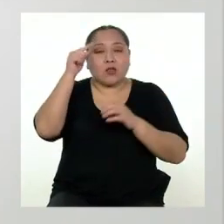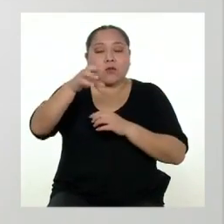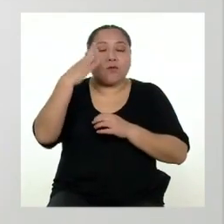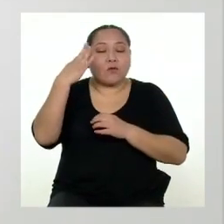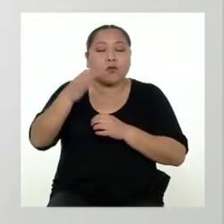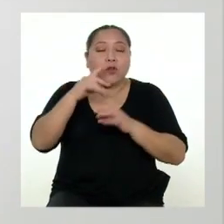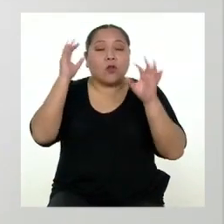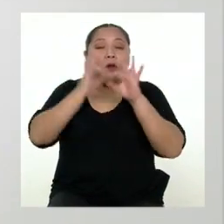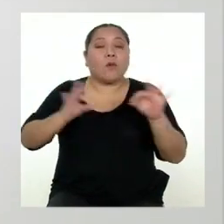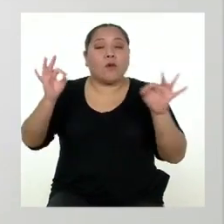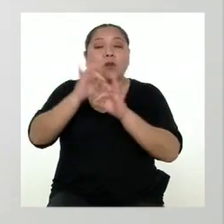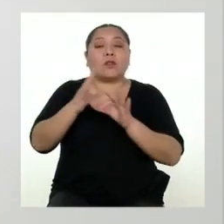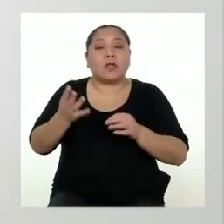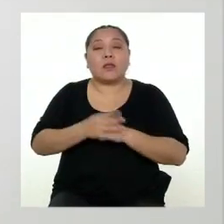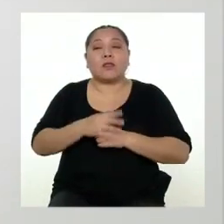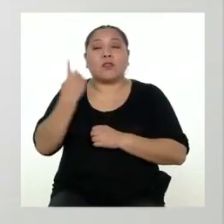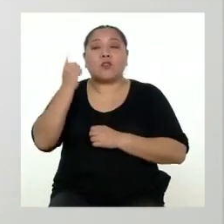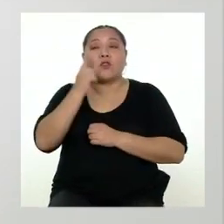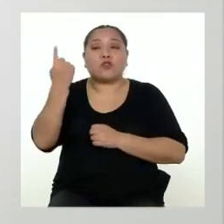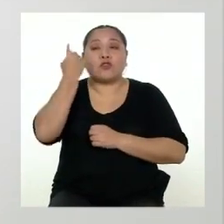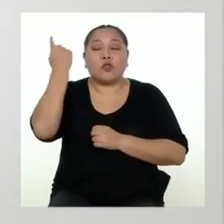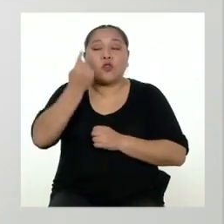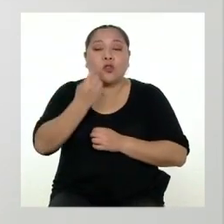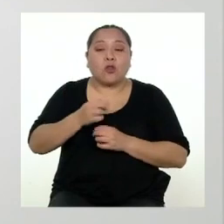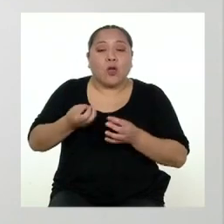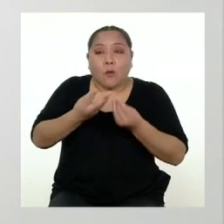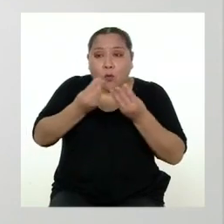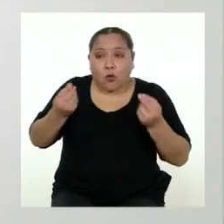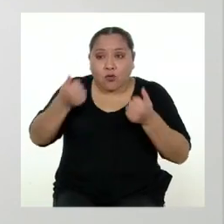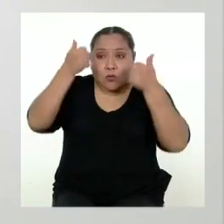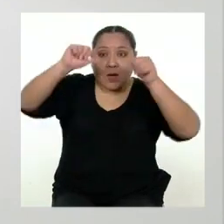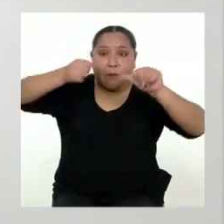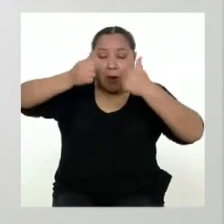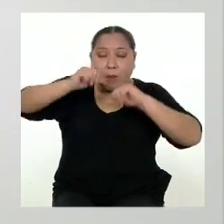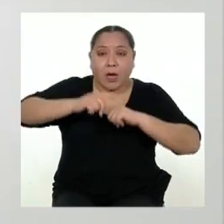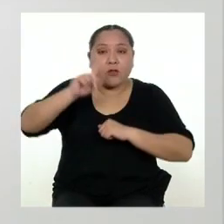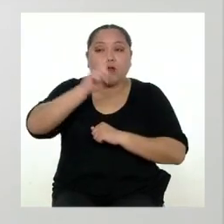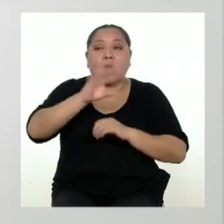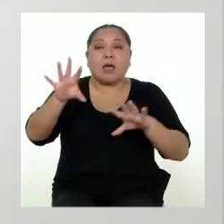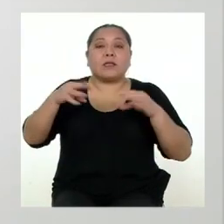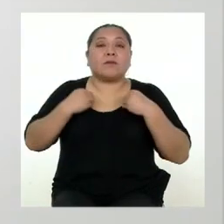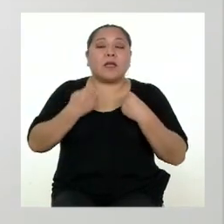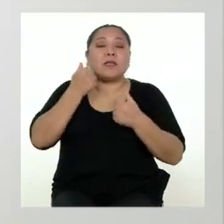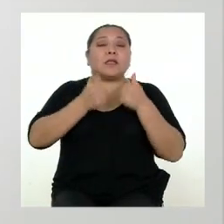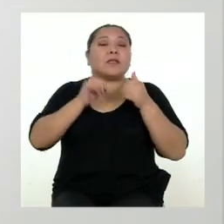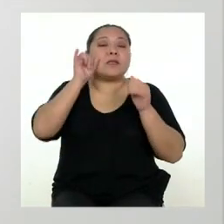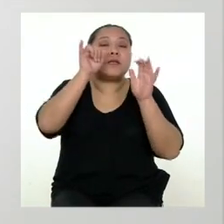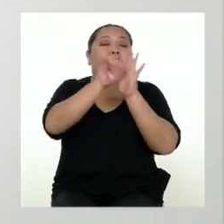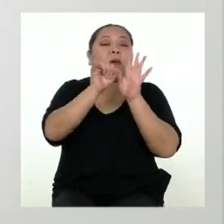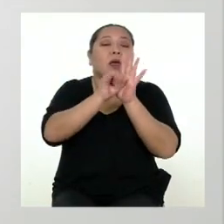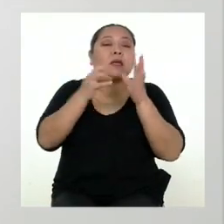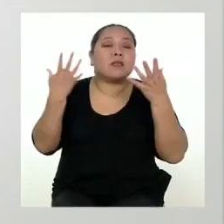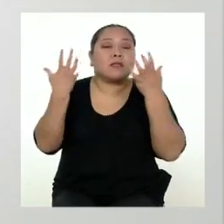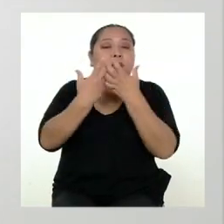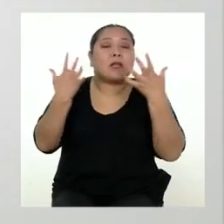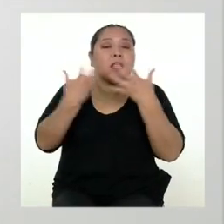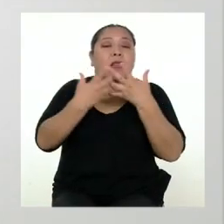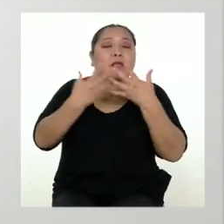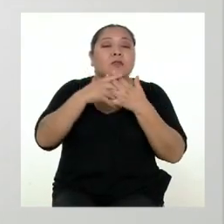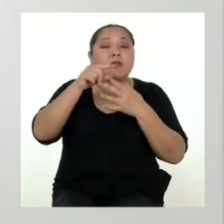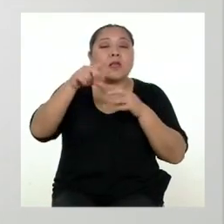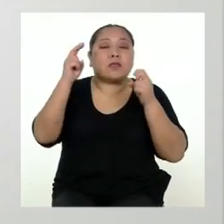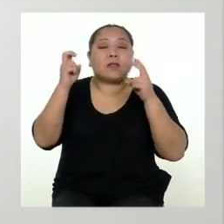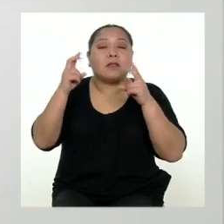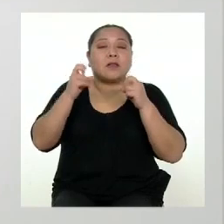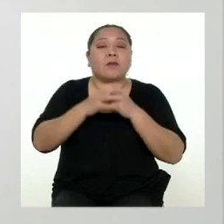importante no es solo saber si la cantidad es buena o no, sino reconocer si las imágenes tienen relación con el tema. Por